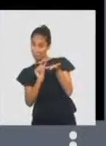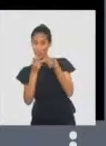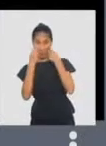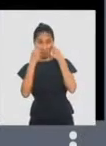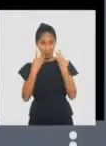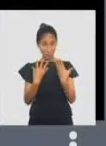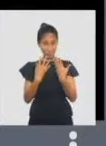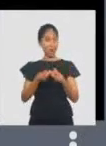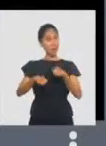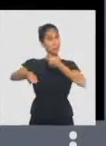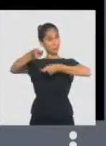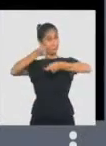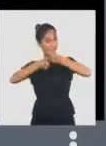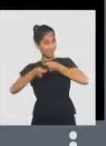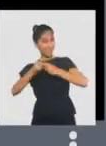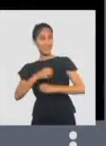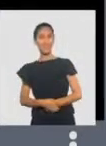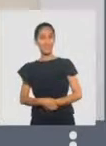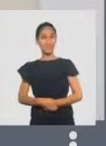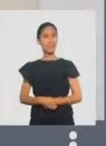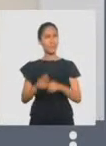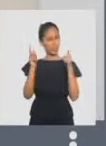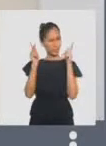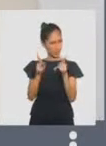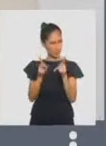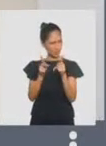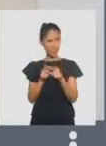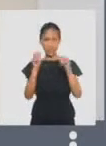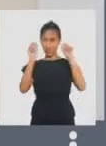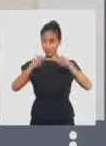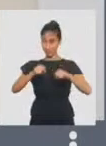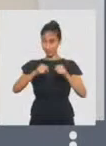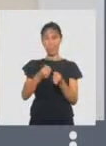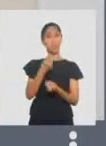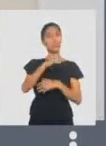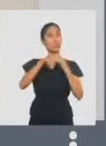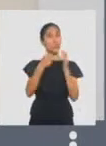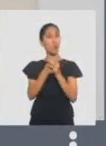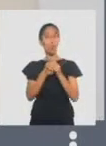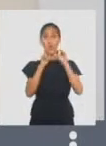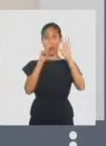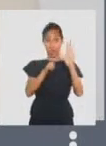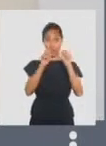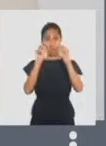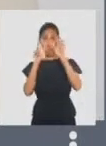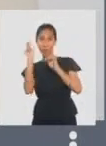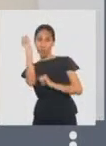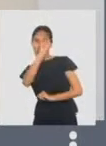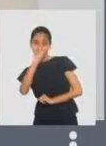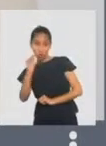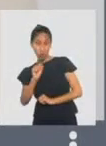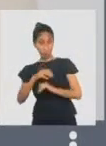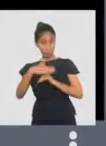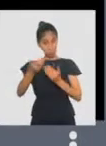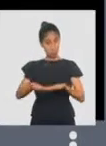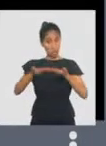Good. 25 cupcakes, please. Okay, that's 80 soles. The delivery is